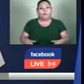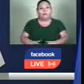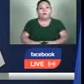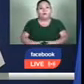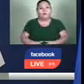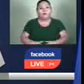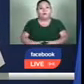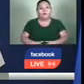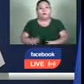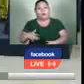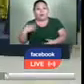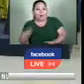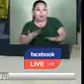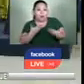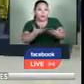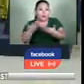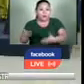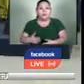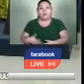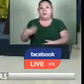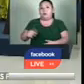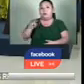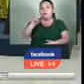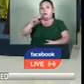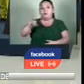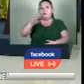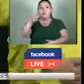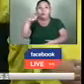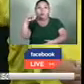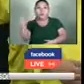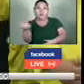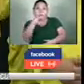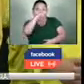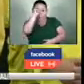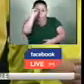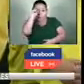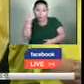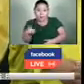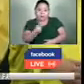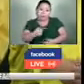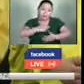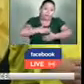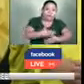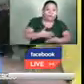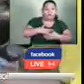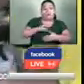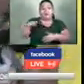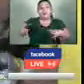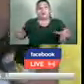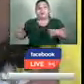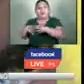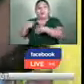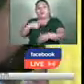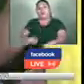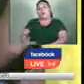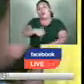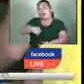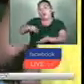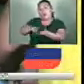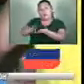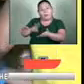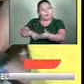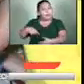beneficio. Son más de 1.200 los voluntarios que forman parte de este cuerpo de socorro, quienes día y noche